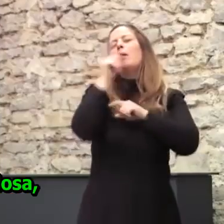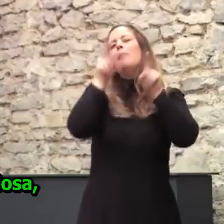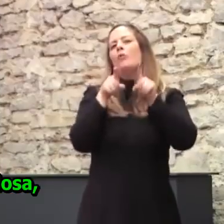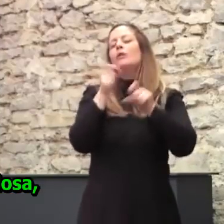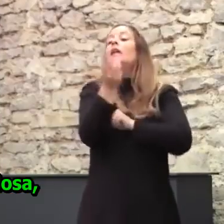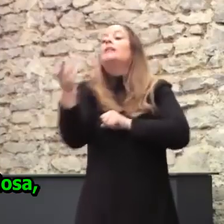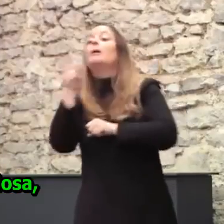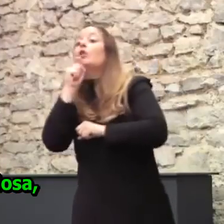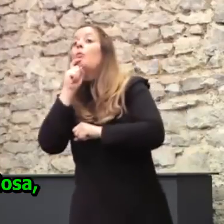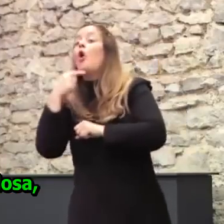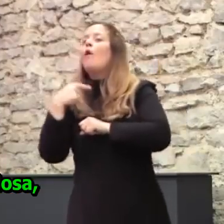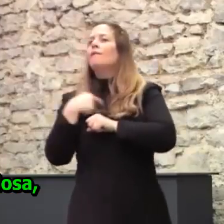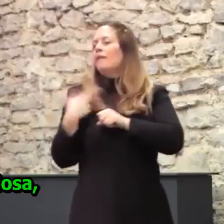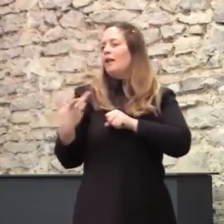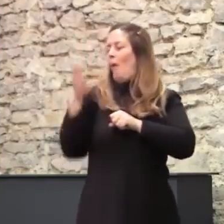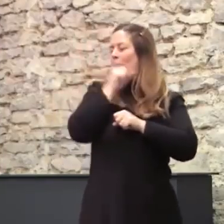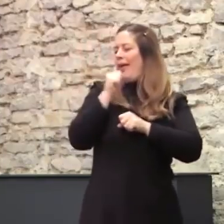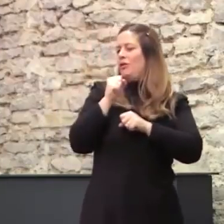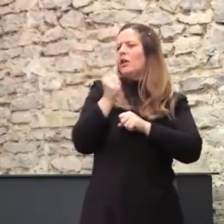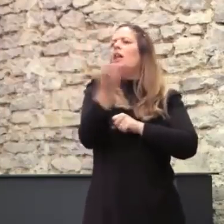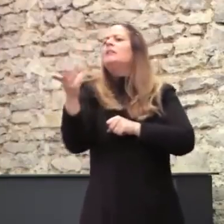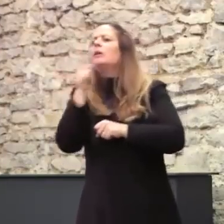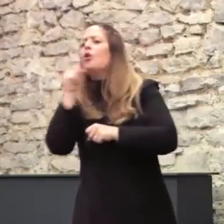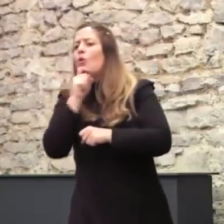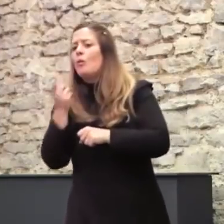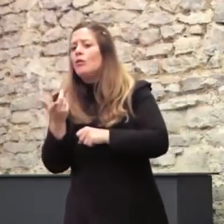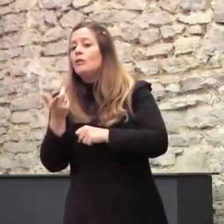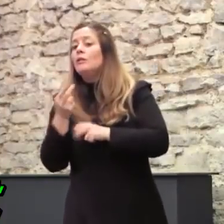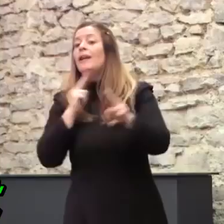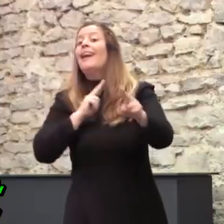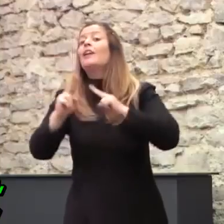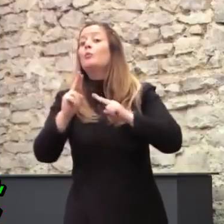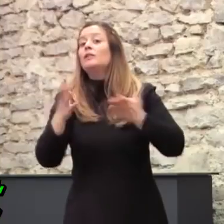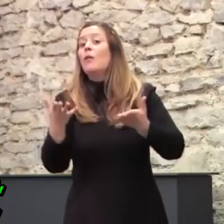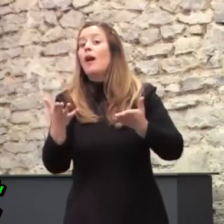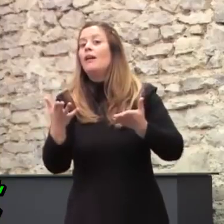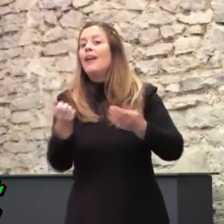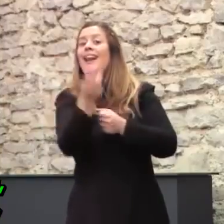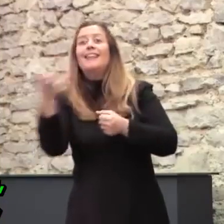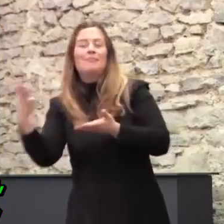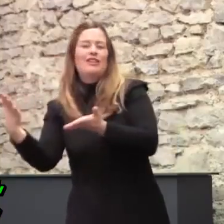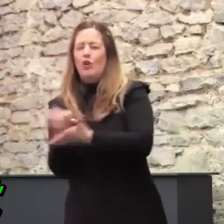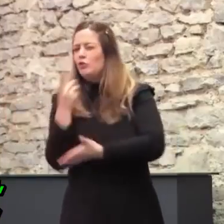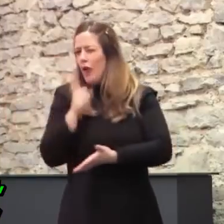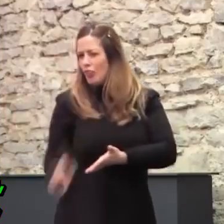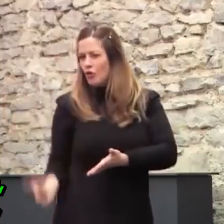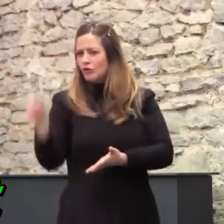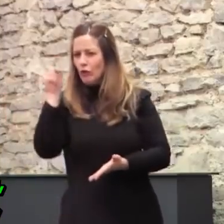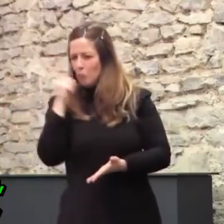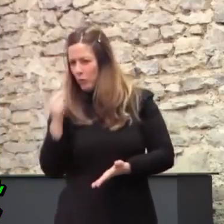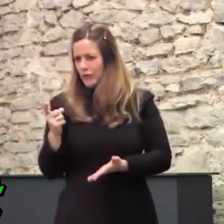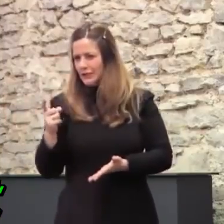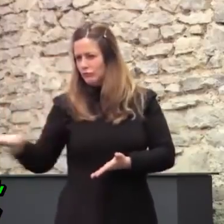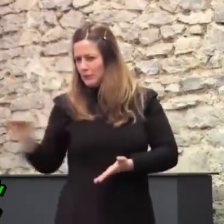tía estupenda y maravillosa, ¿cómo son las demás? Y entonces la respuesta es esta. Son todas unas zorras, son todas unas putas, son todas